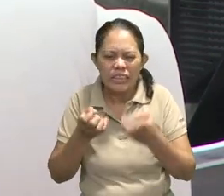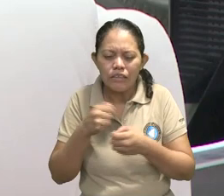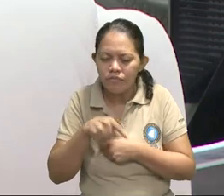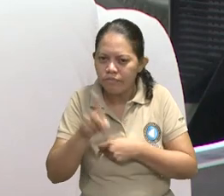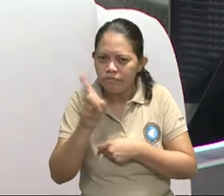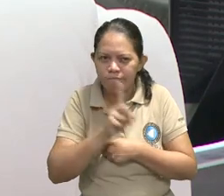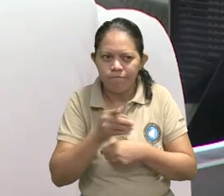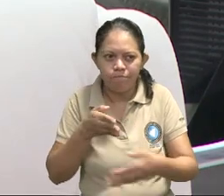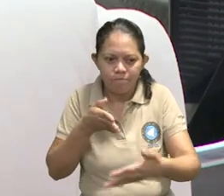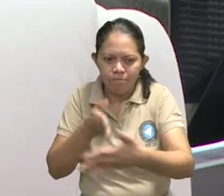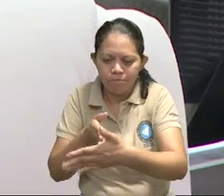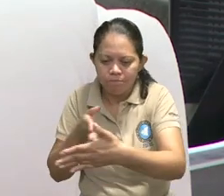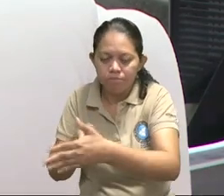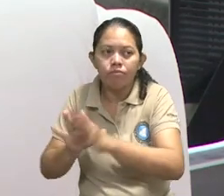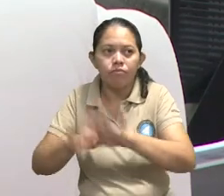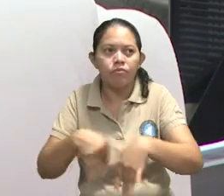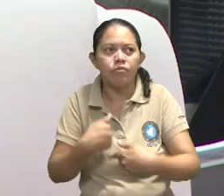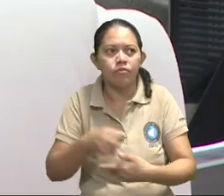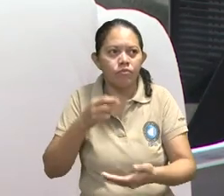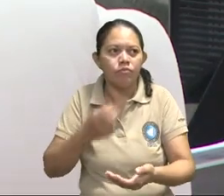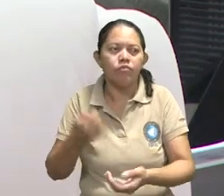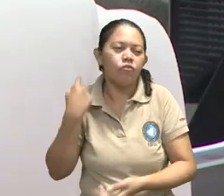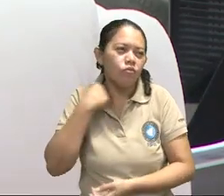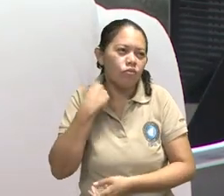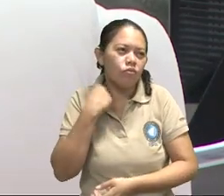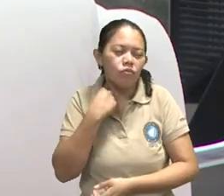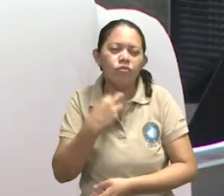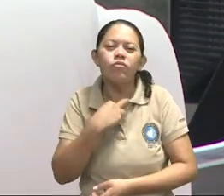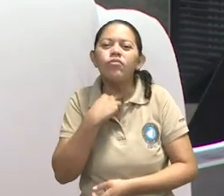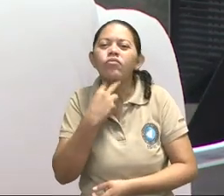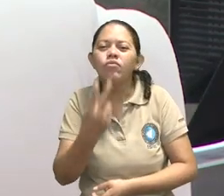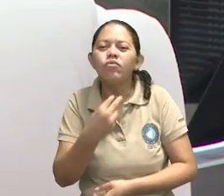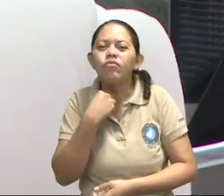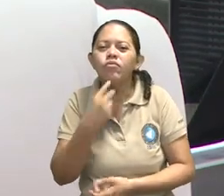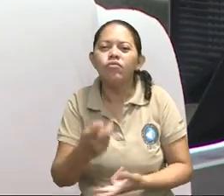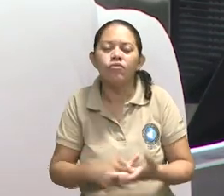por alto, porque lo van a escuchar mucho, creo yo.